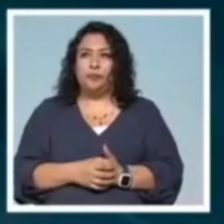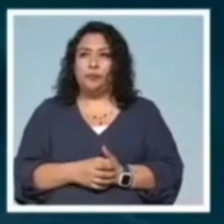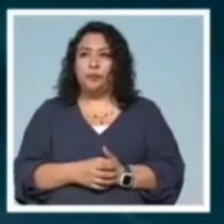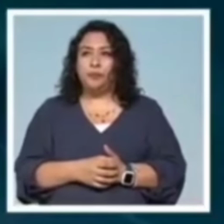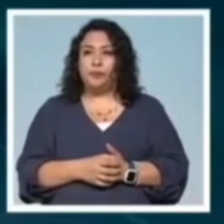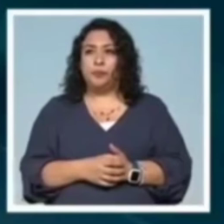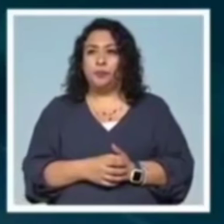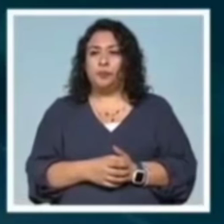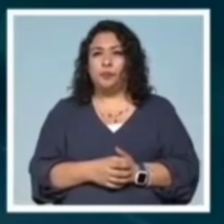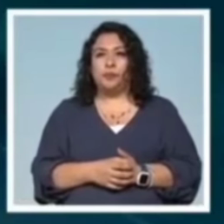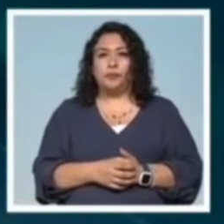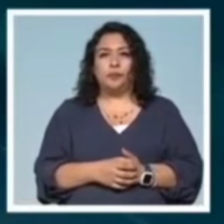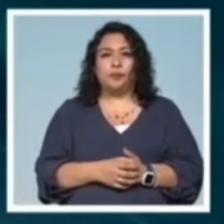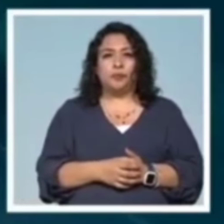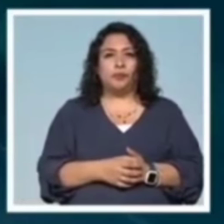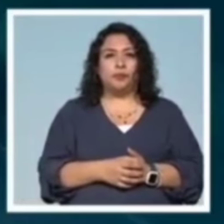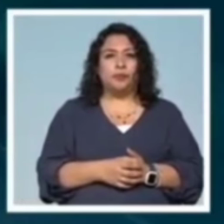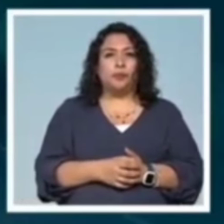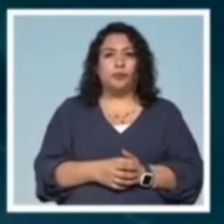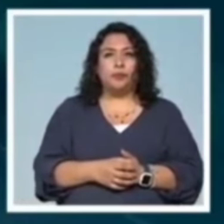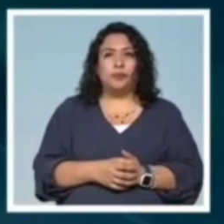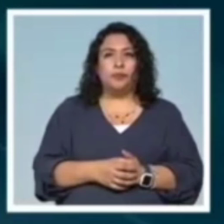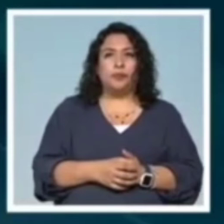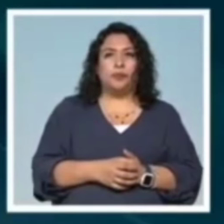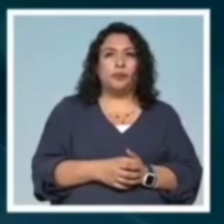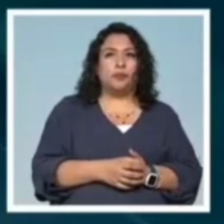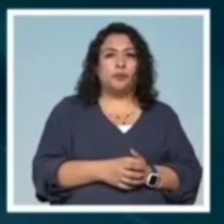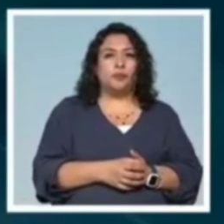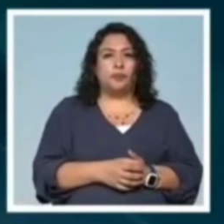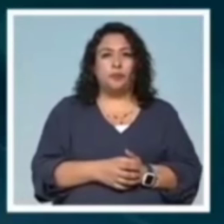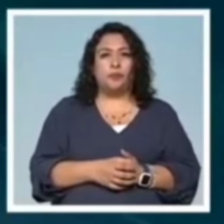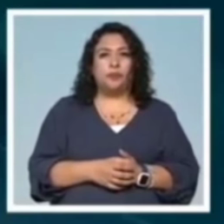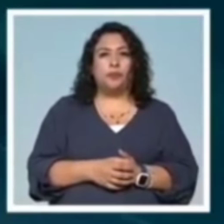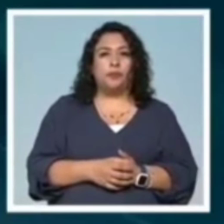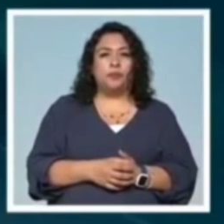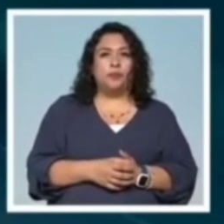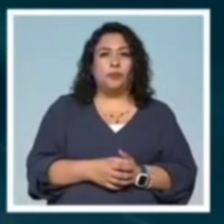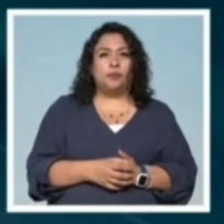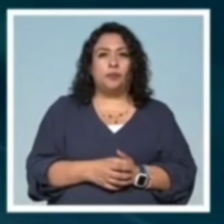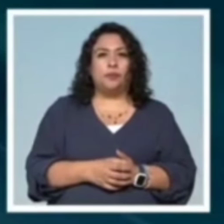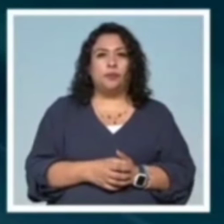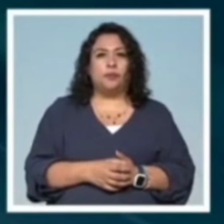Seguro habrá quien escuche y le preste auxilio. No es tan tarde y es camino, vecina.